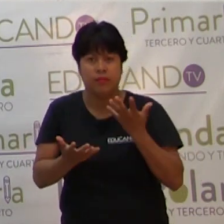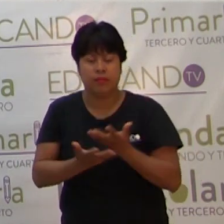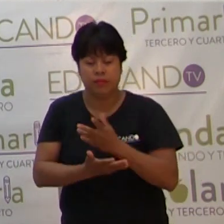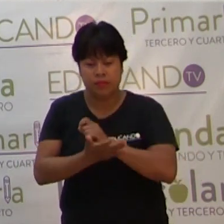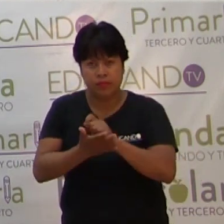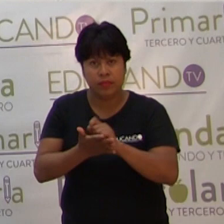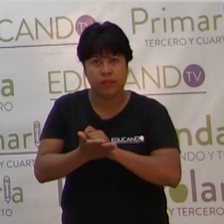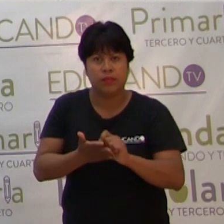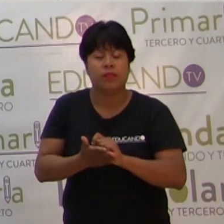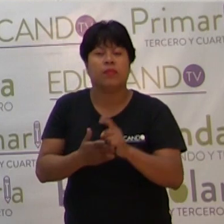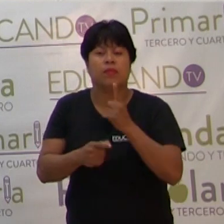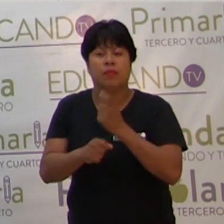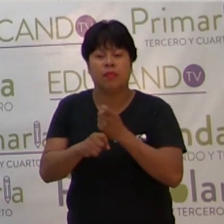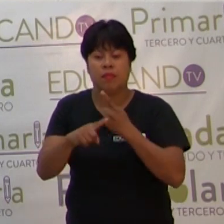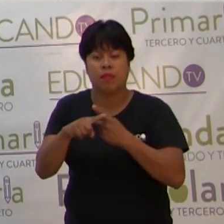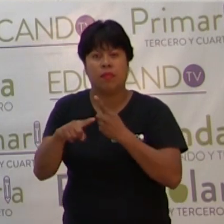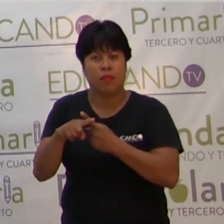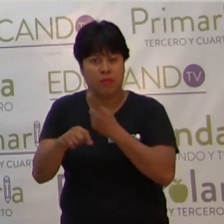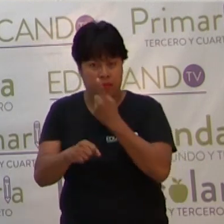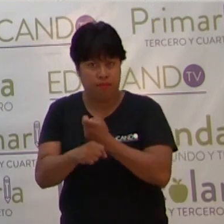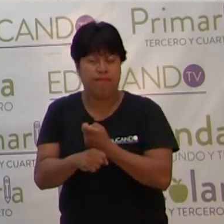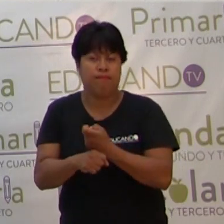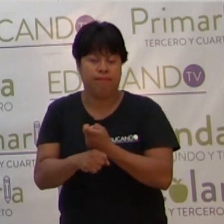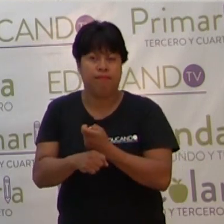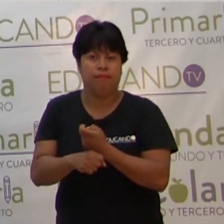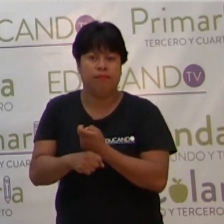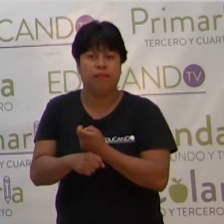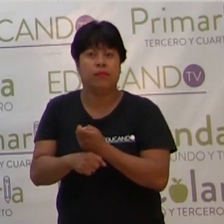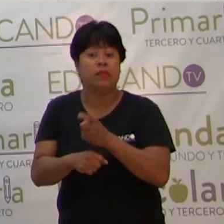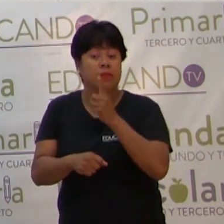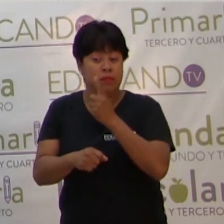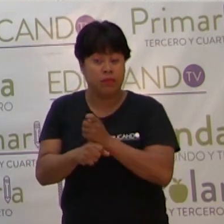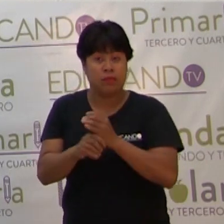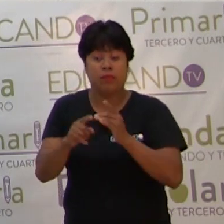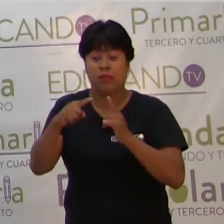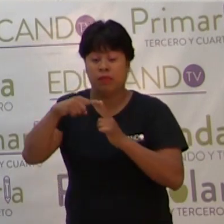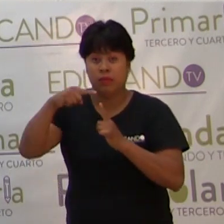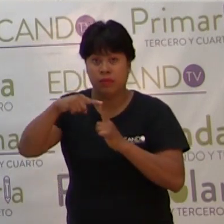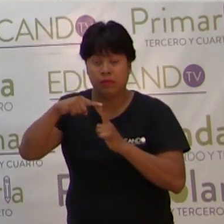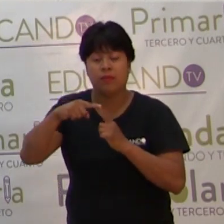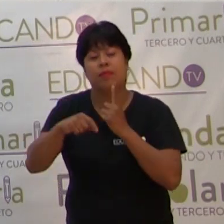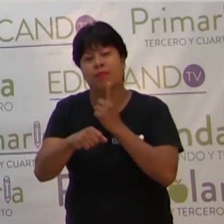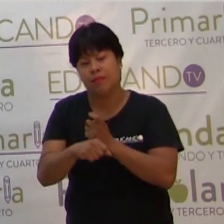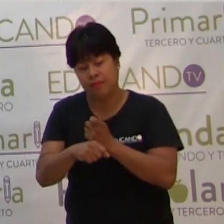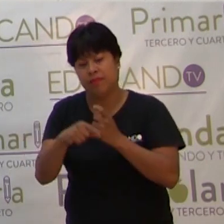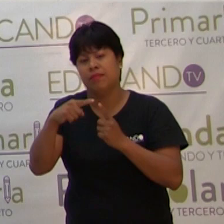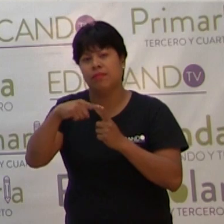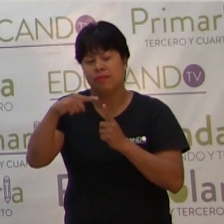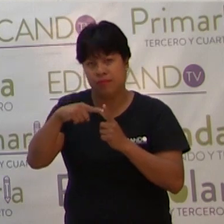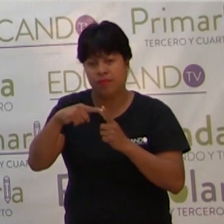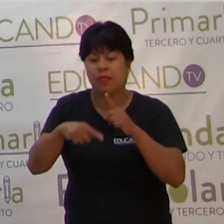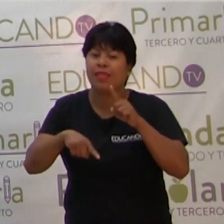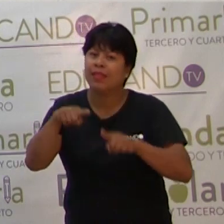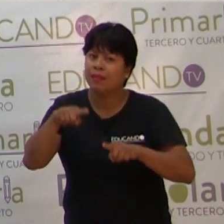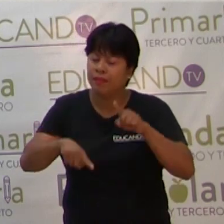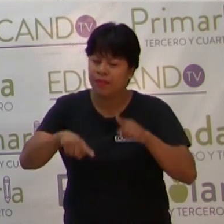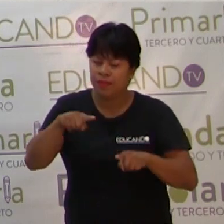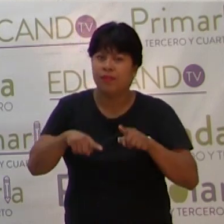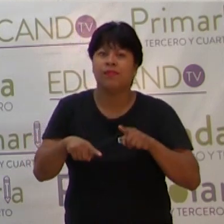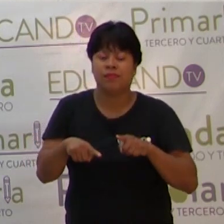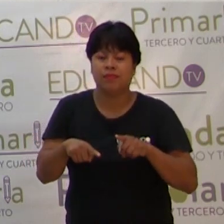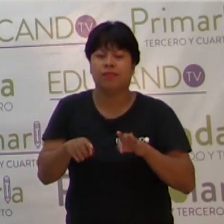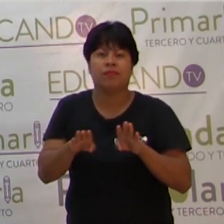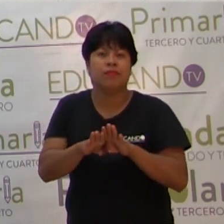si están primero las multiplicaciones, se resolverían primero las multiplicaciones. Si estuviera la división, primero se resolvería la división, dependiendo, ahora sí